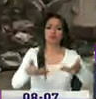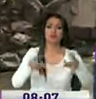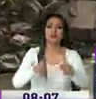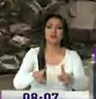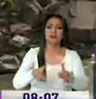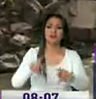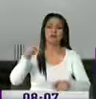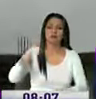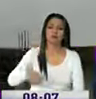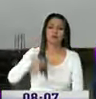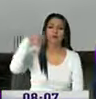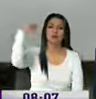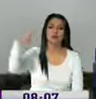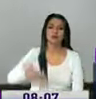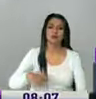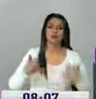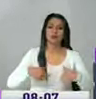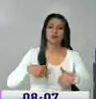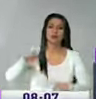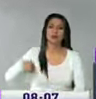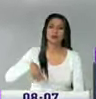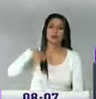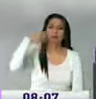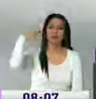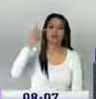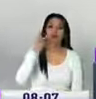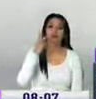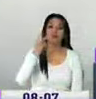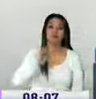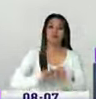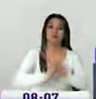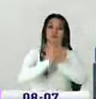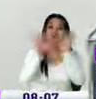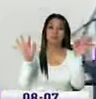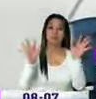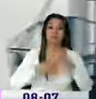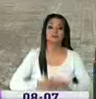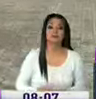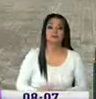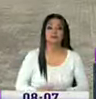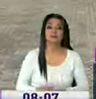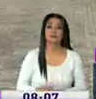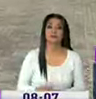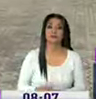parque de juegos mecánicos. Se dejó ver el rastro de este torbellino de viento.